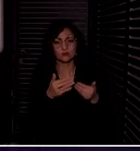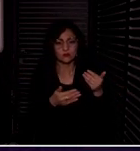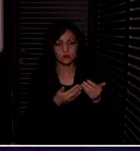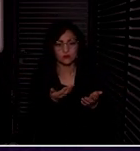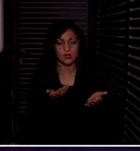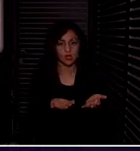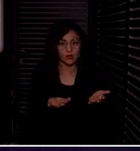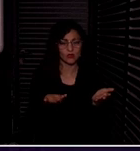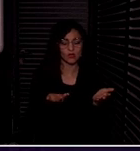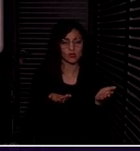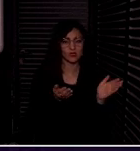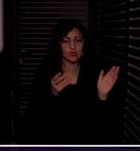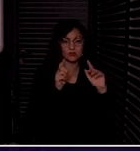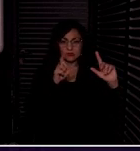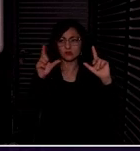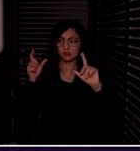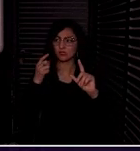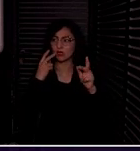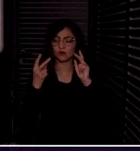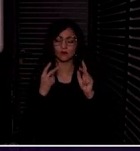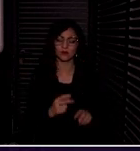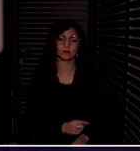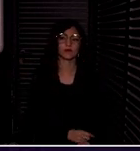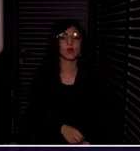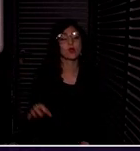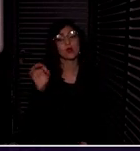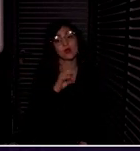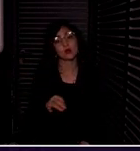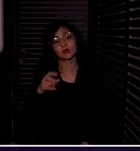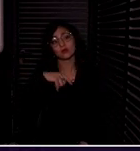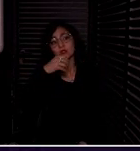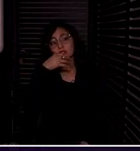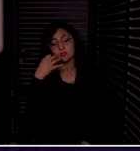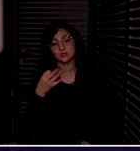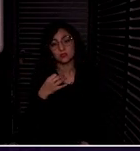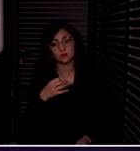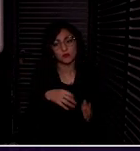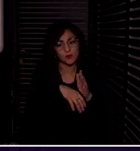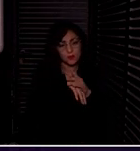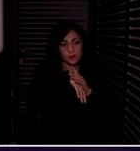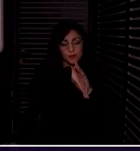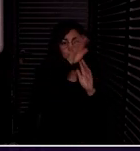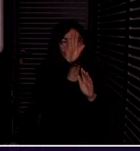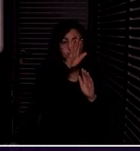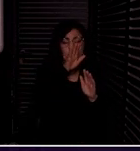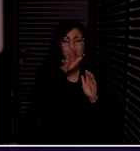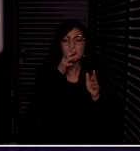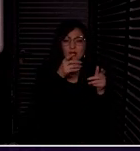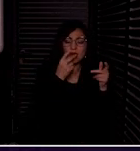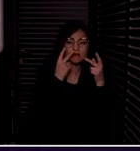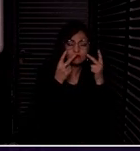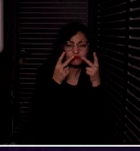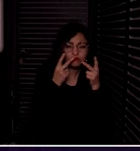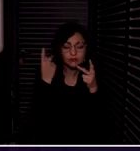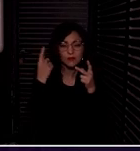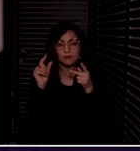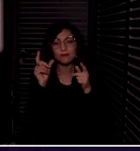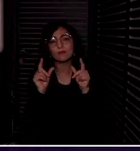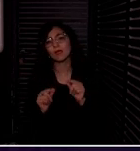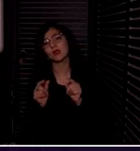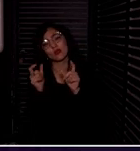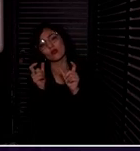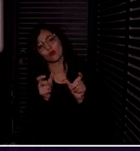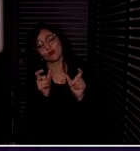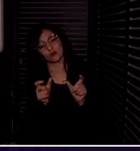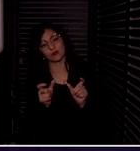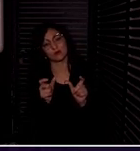este escenario. O digamos que a mayor convergencia, menor regulación, menos personalización